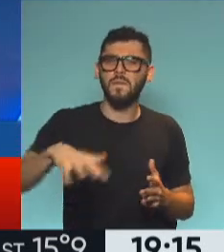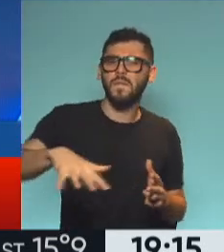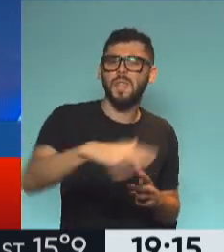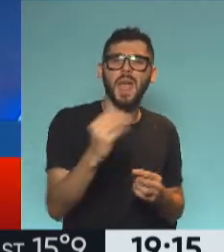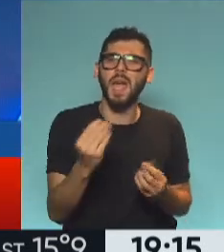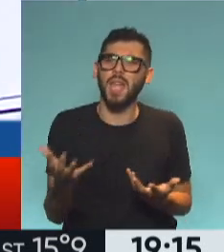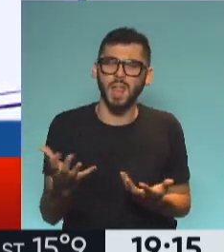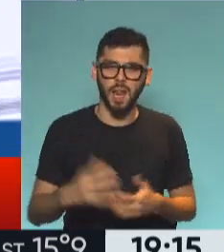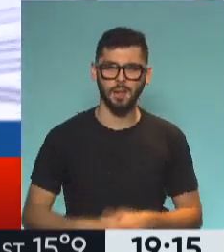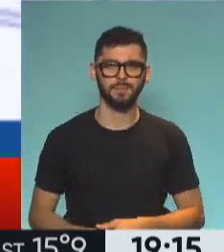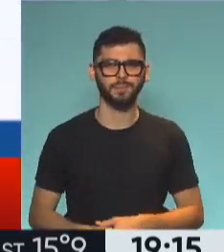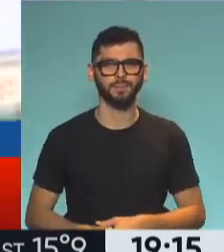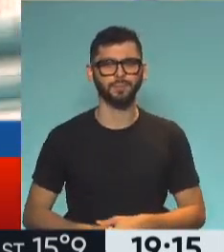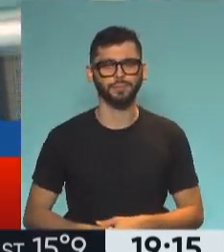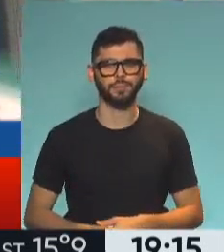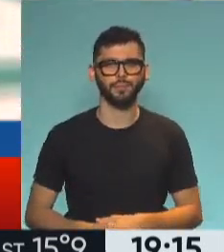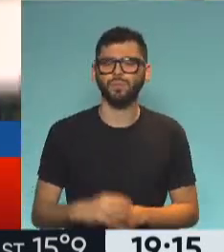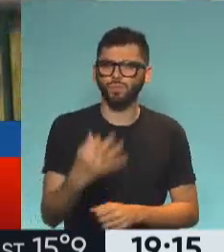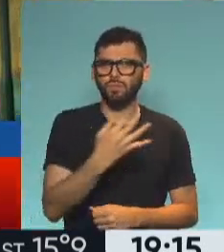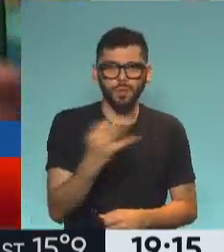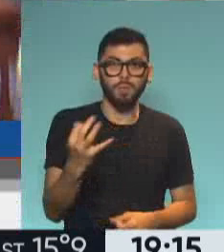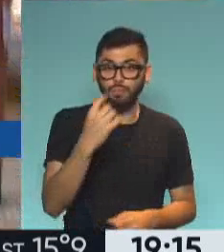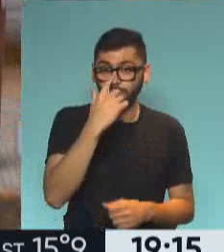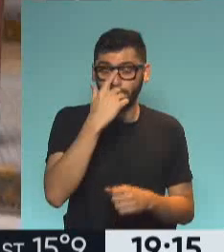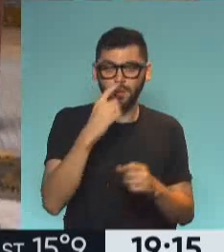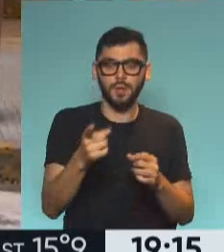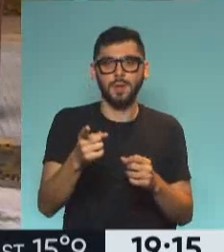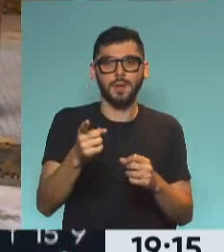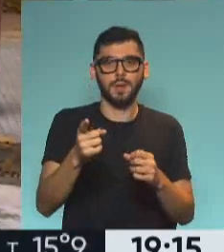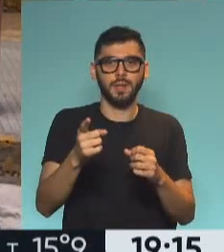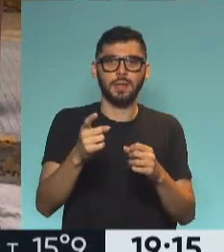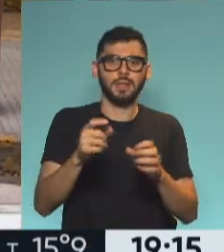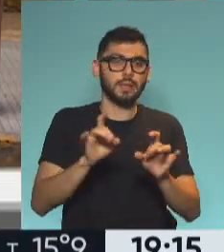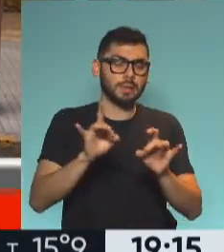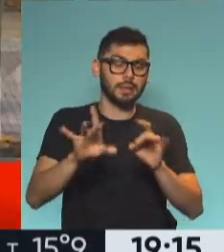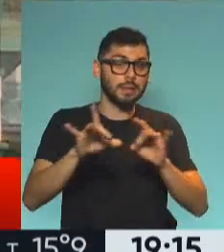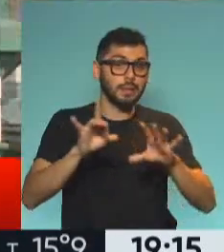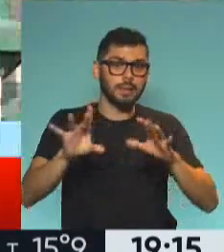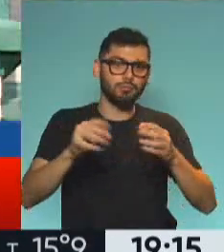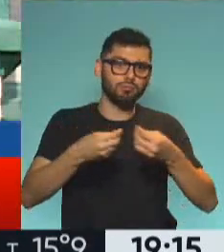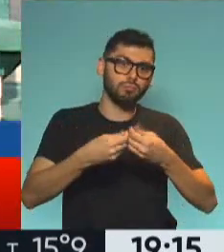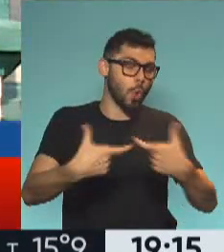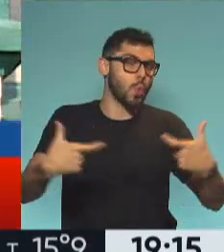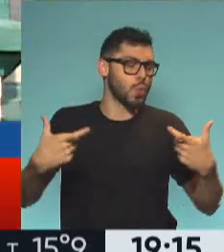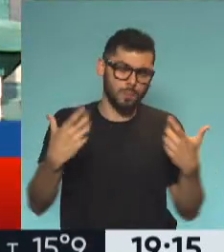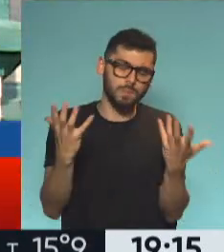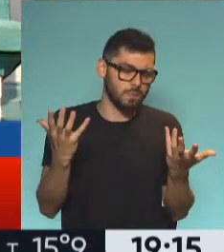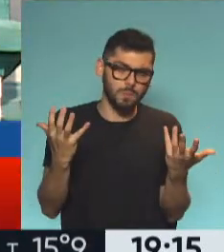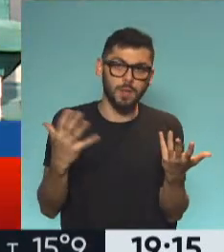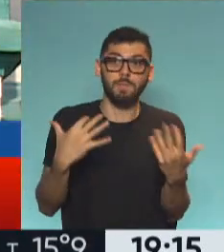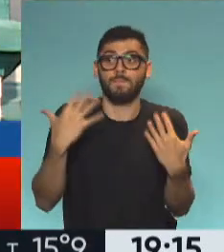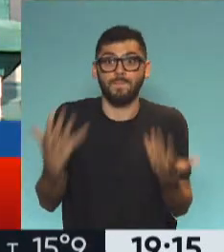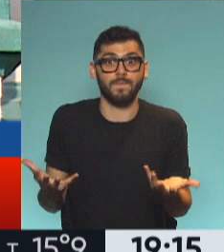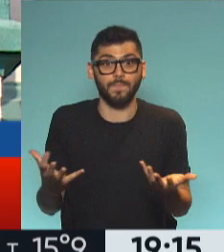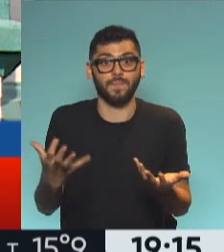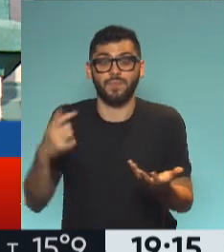ahí adentro. Claramente hay un aumento importantísimo en la cantidad de casos, lo que nos ha llevado a encontrarnos con